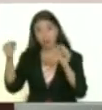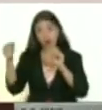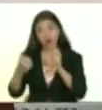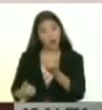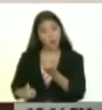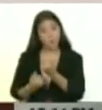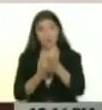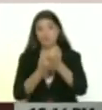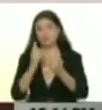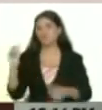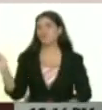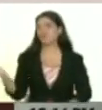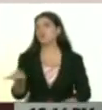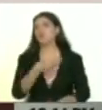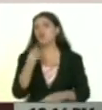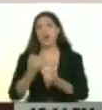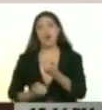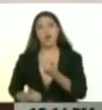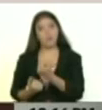apoyo